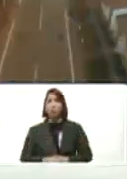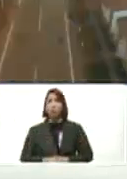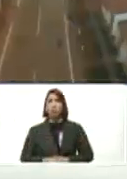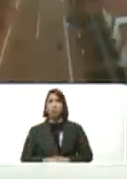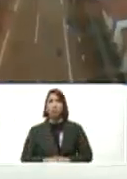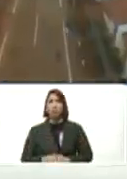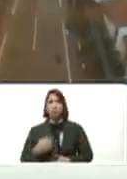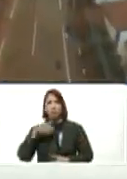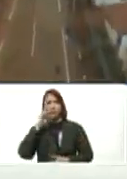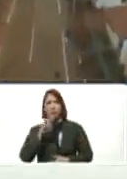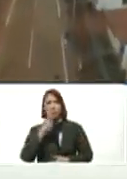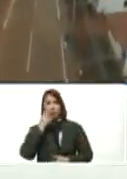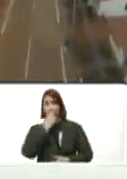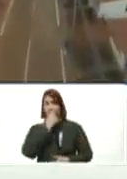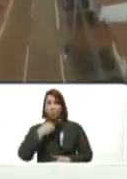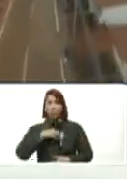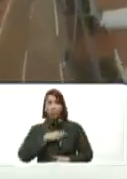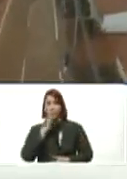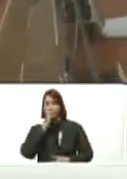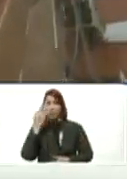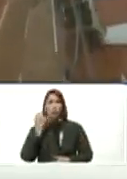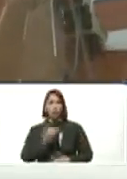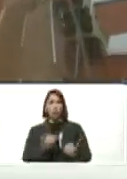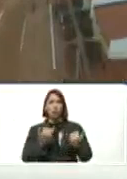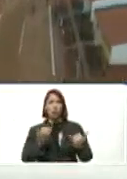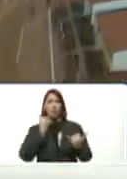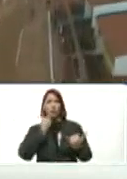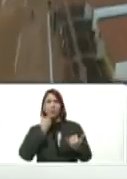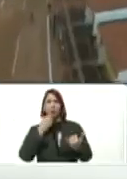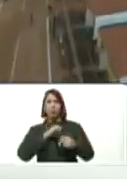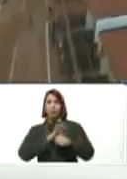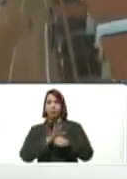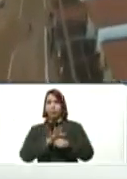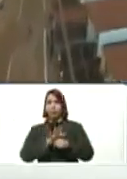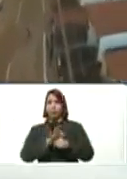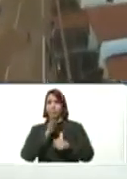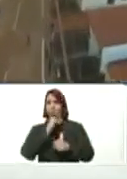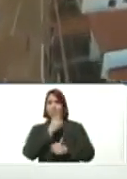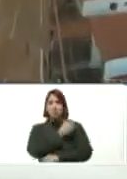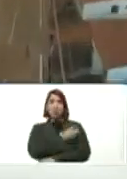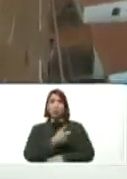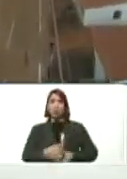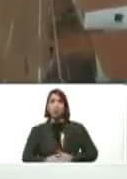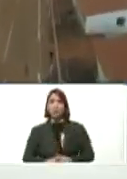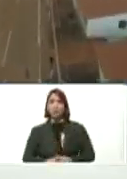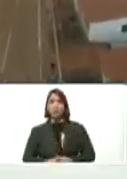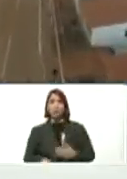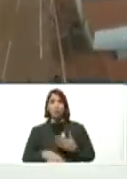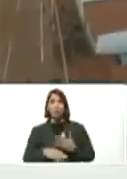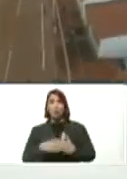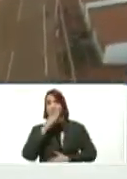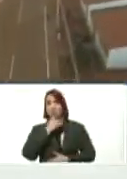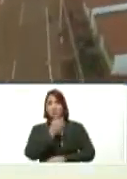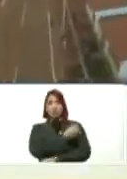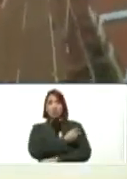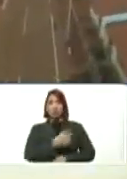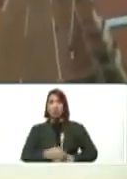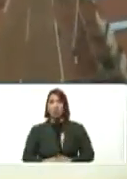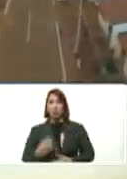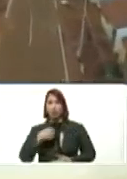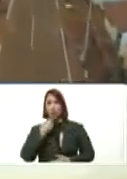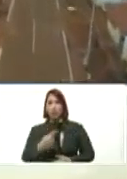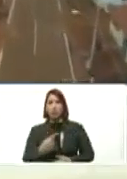estoy viendo con mis ojos, estábamos en medio de esa pandemia tremenda, no había vacuna todavía, y yo les dije,